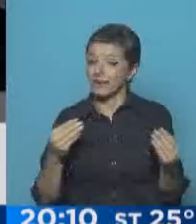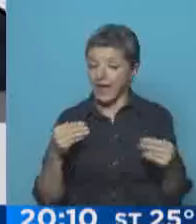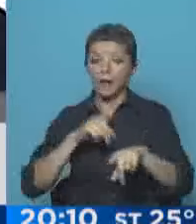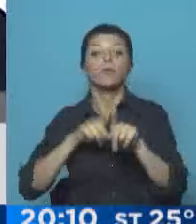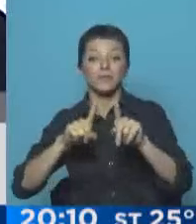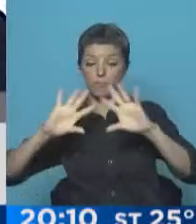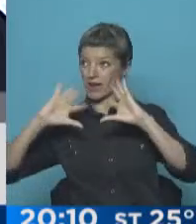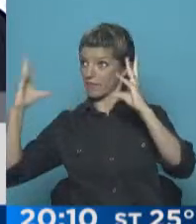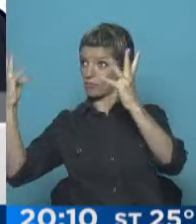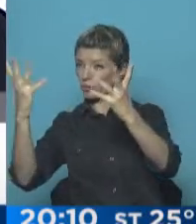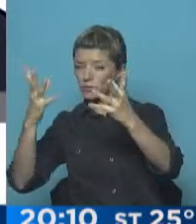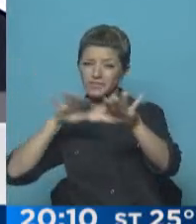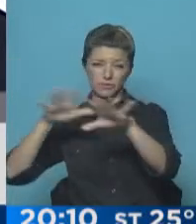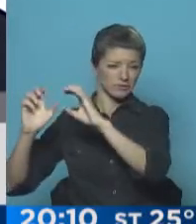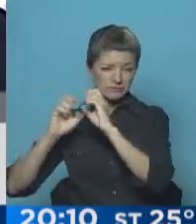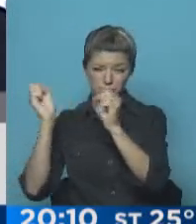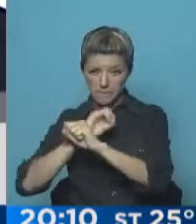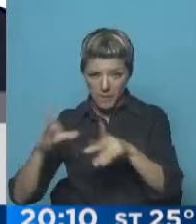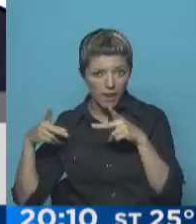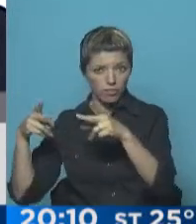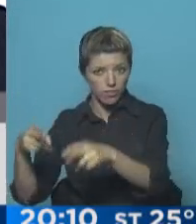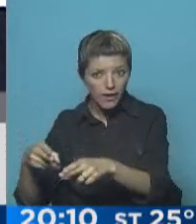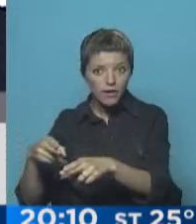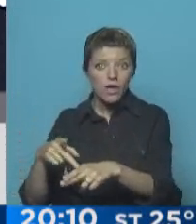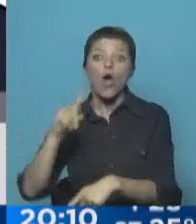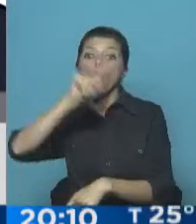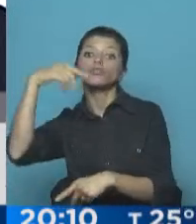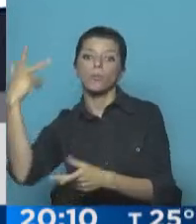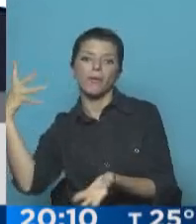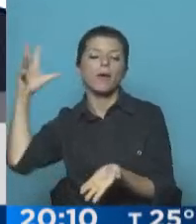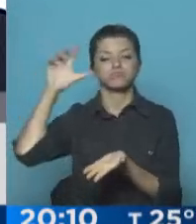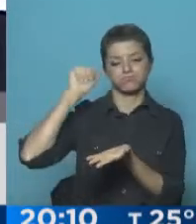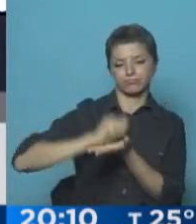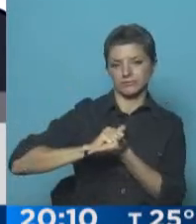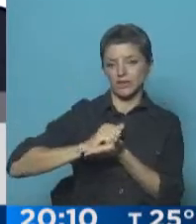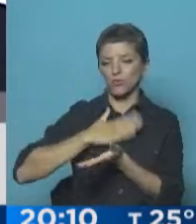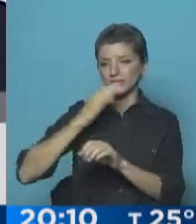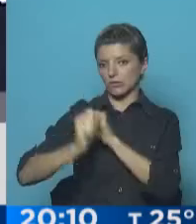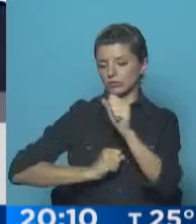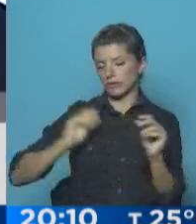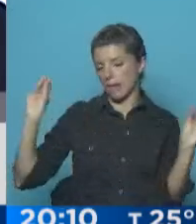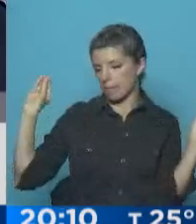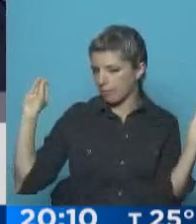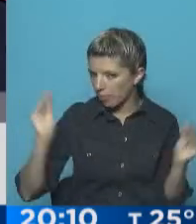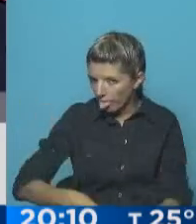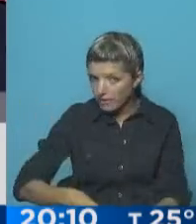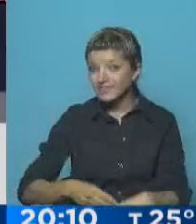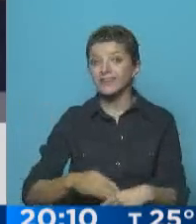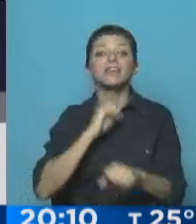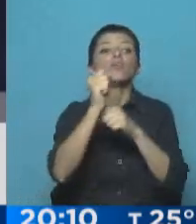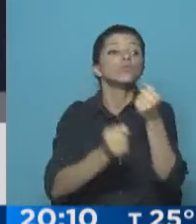recesión nos pueden invadir y destruir parte de nuestra industria. Y la industria es el